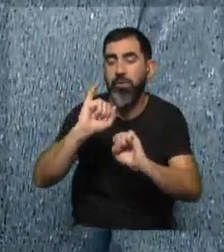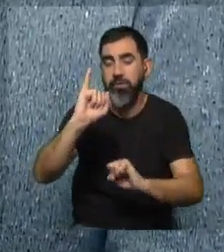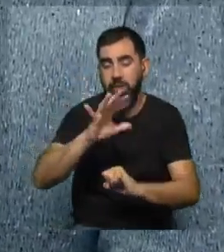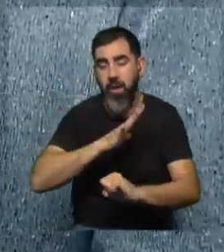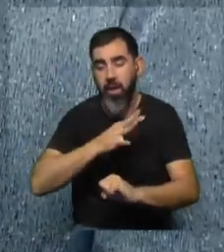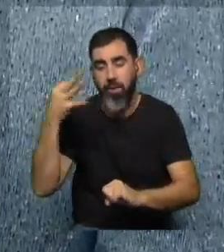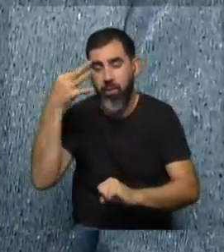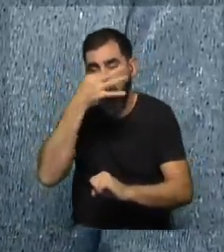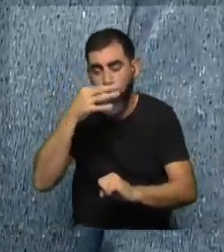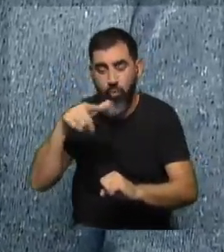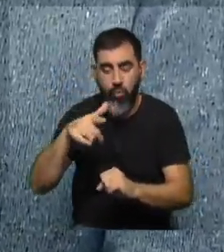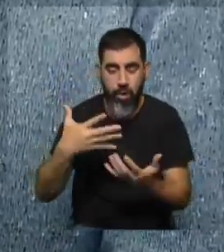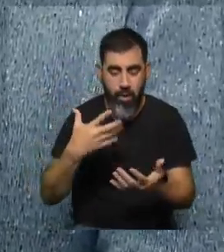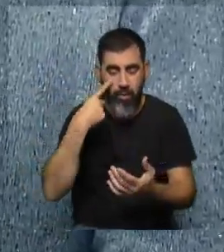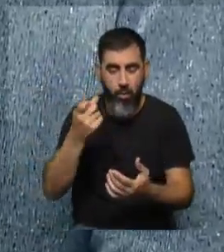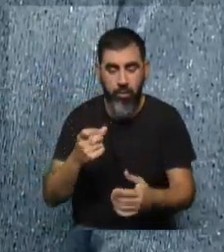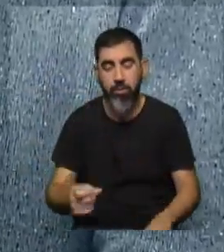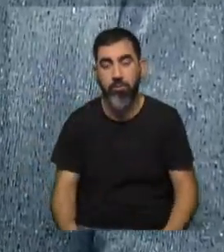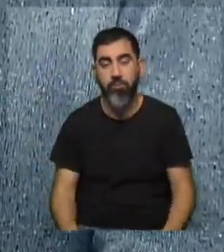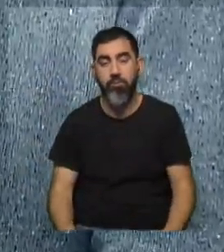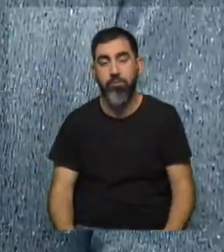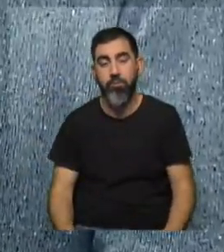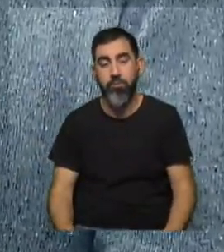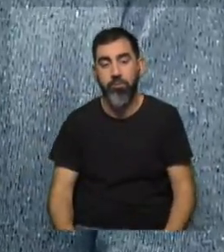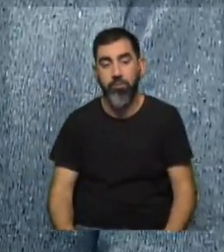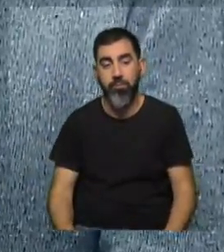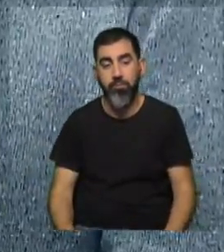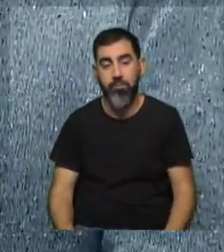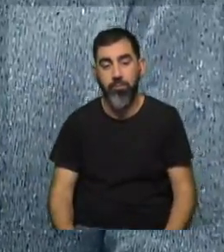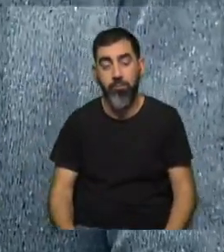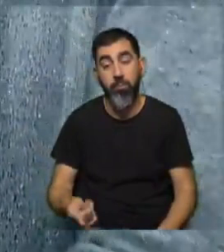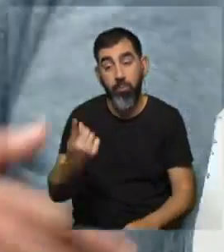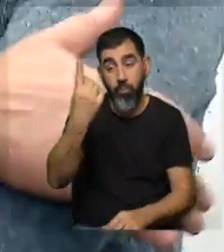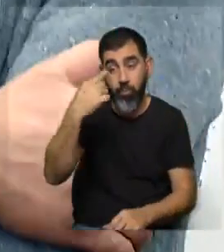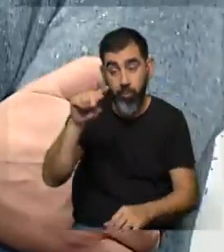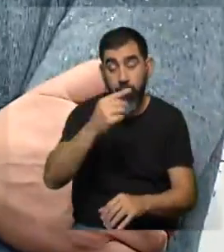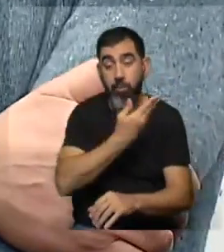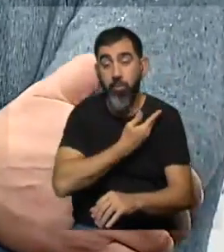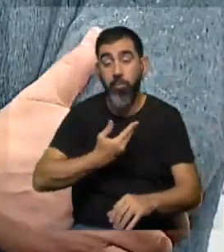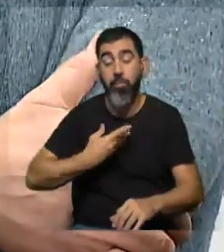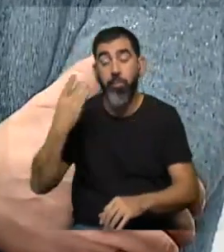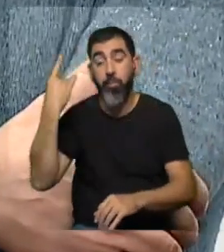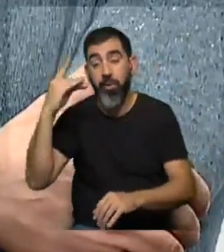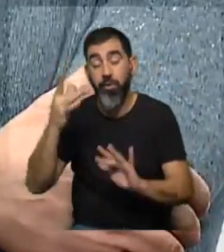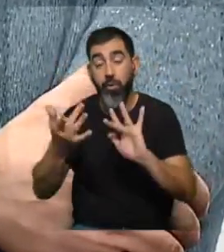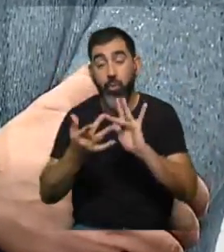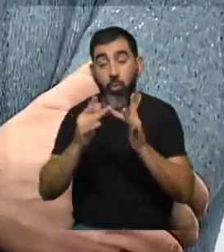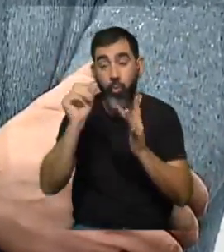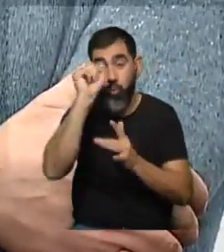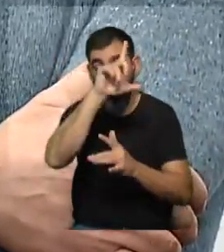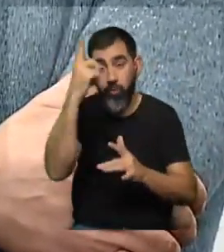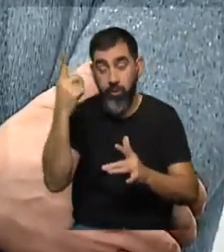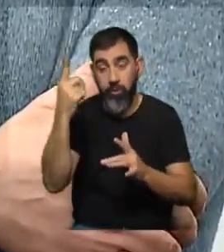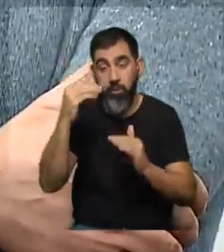fentanilo realmente empieza a circular de una manera anormal preguntarte si a raíz de esto que decía el presidente de Bolivia de contacto con el presidente de la calle